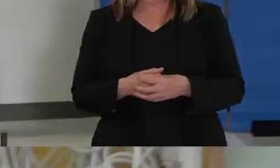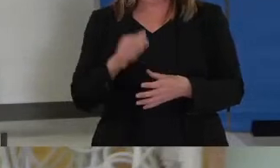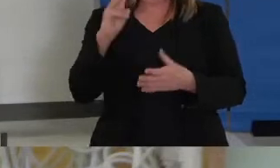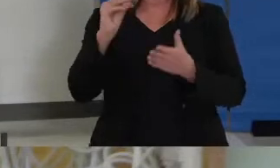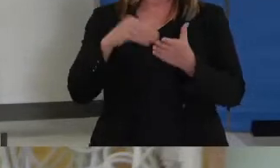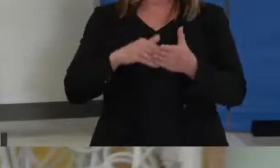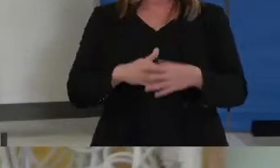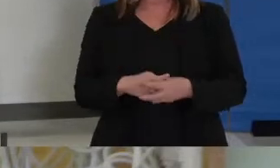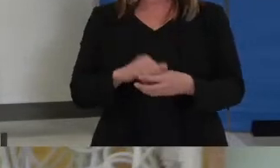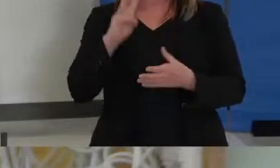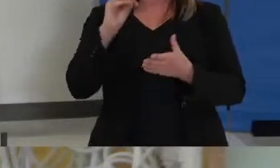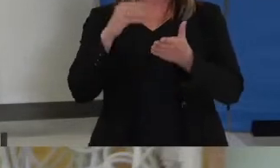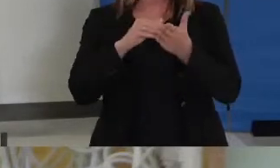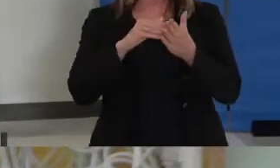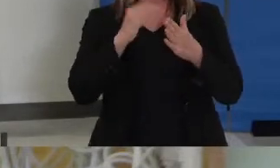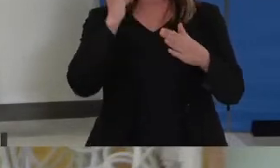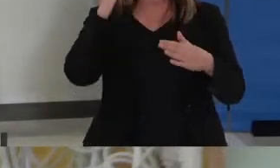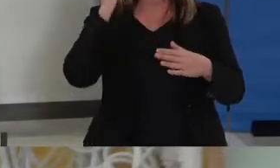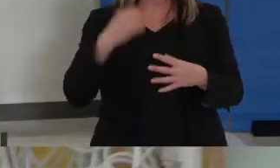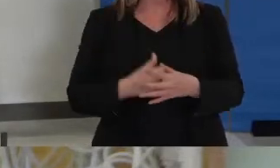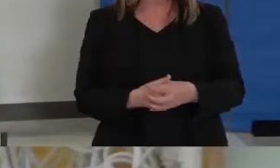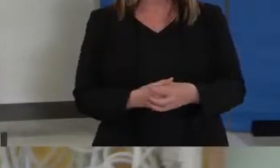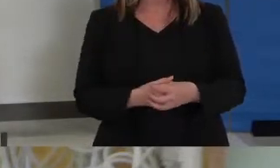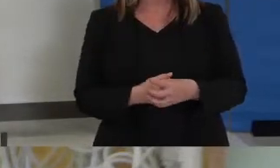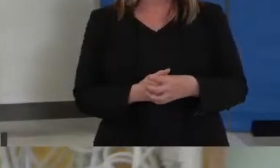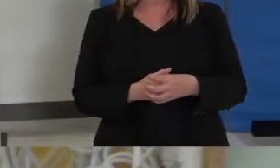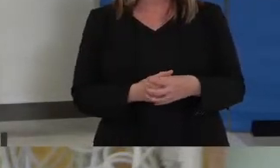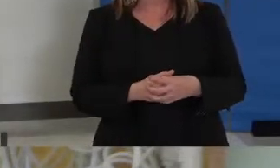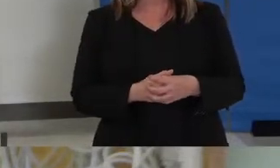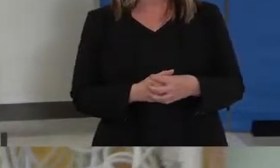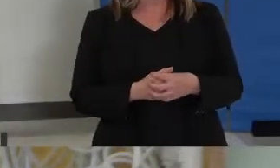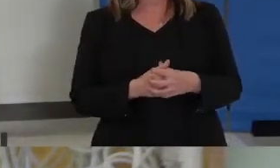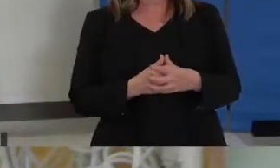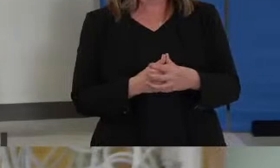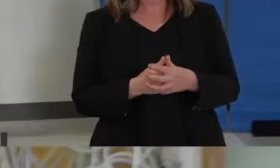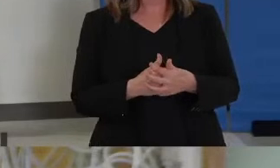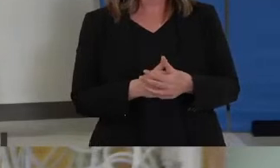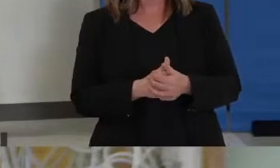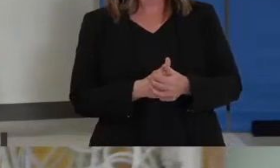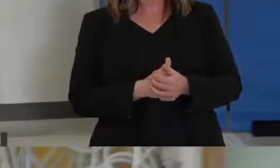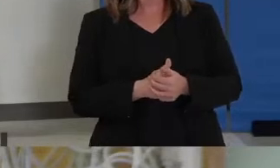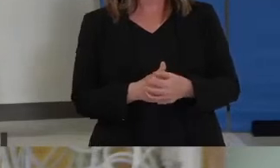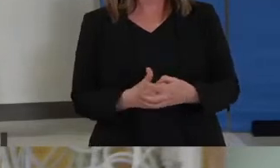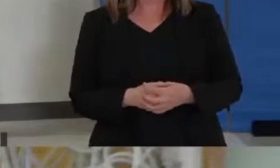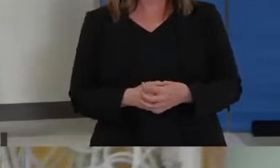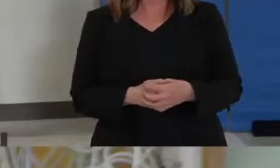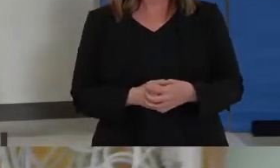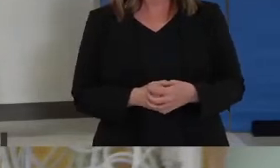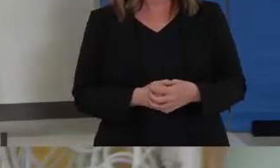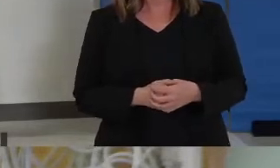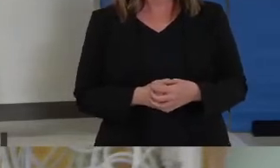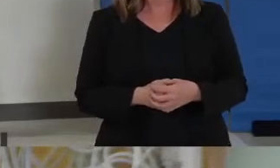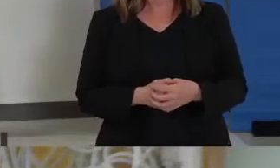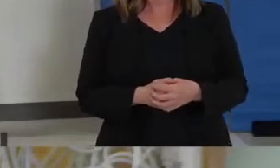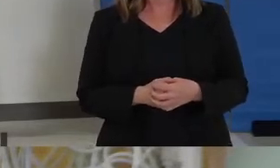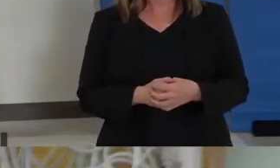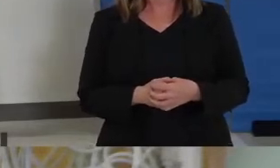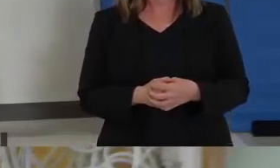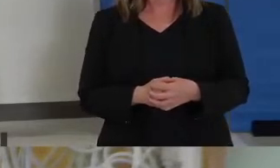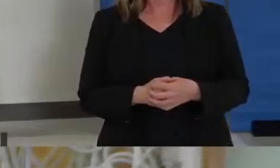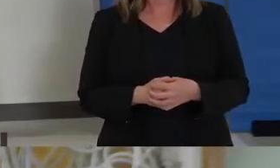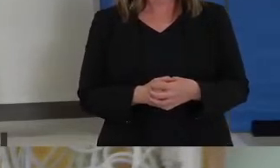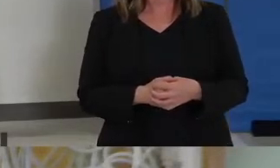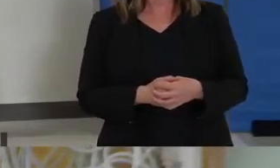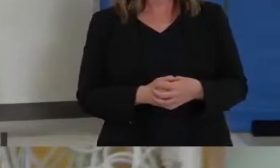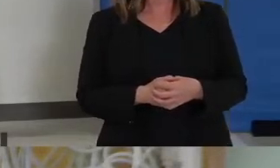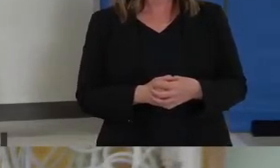accesibles, y tenemos más de 20,000 viviendas en la fase de planificación. A medida que